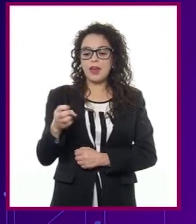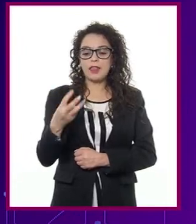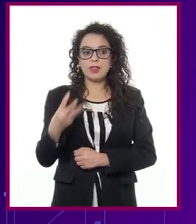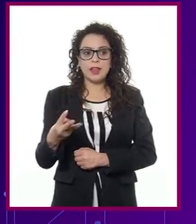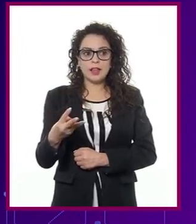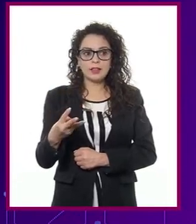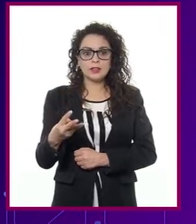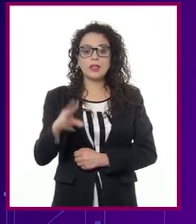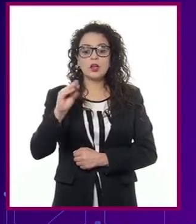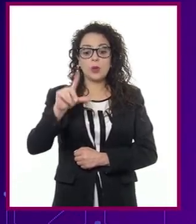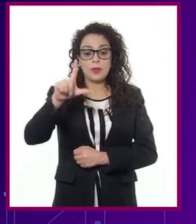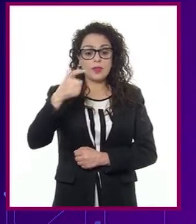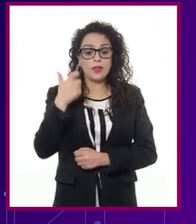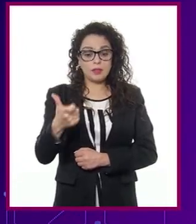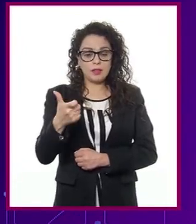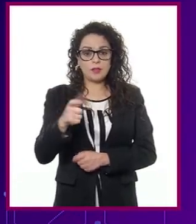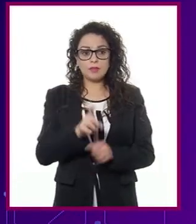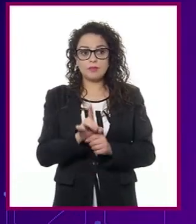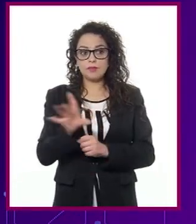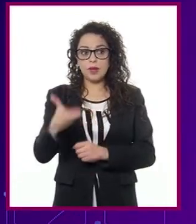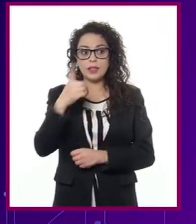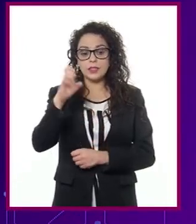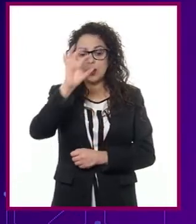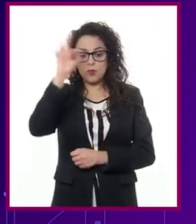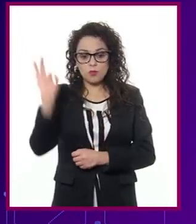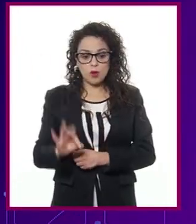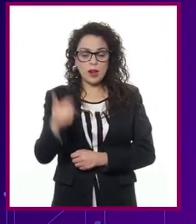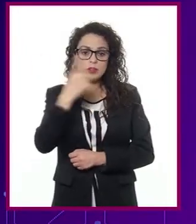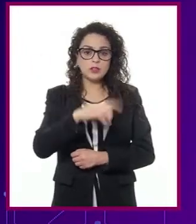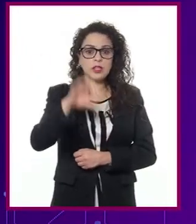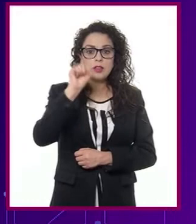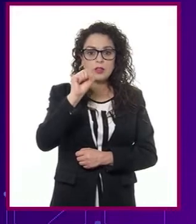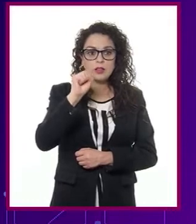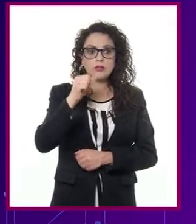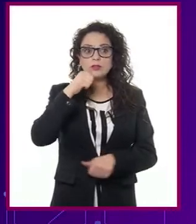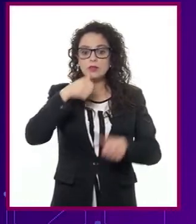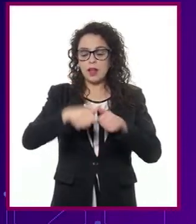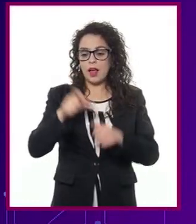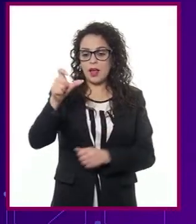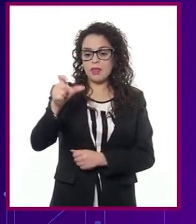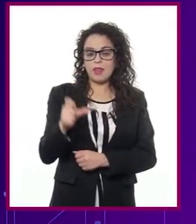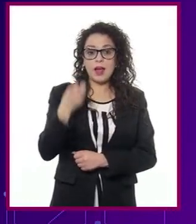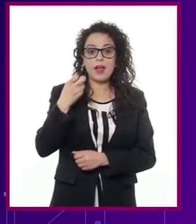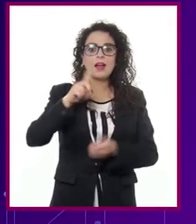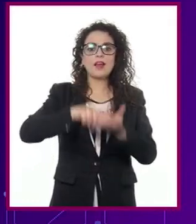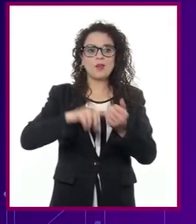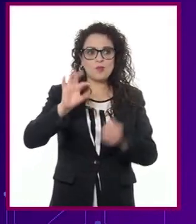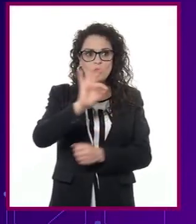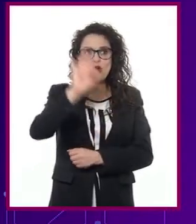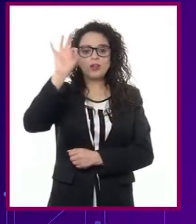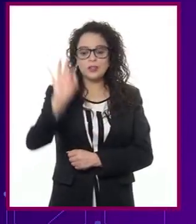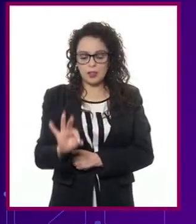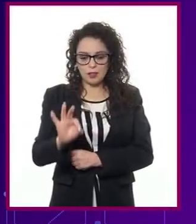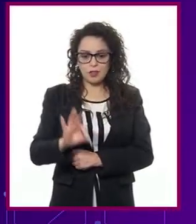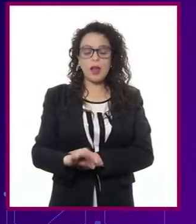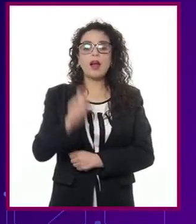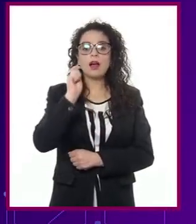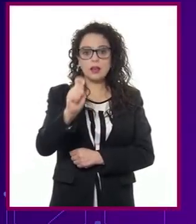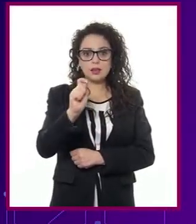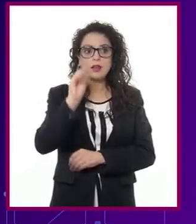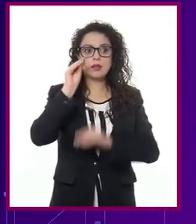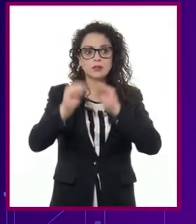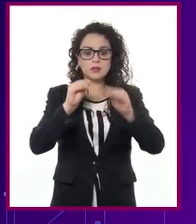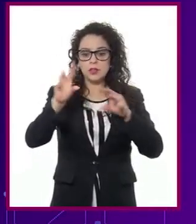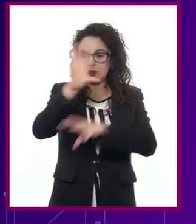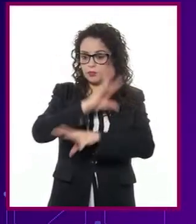al 100%, como 160 pesos es a X porcentaje. En este caso, planteamos la expresión